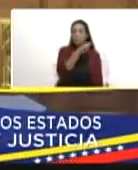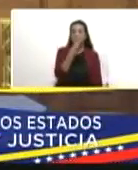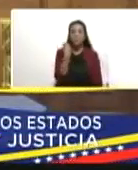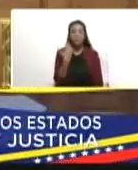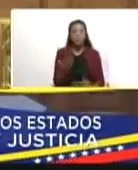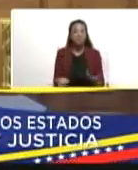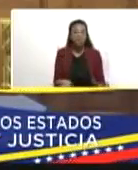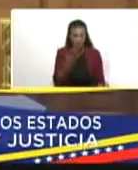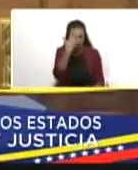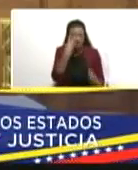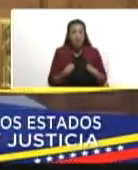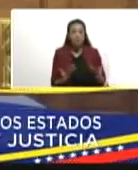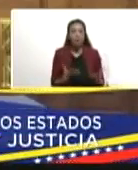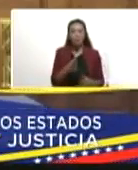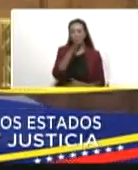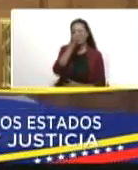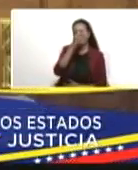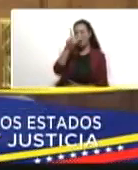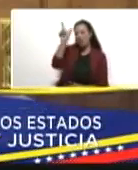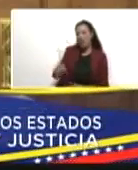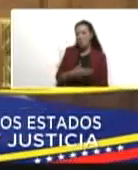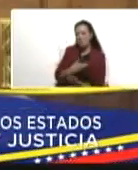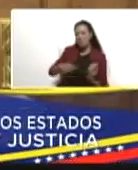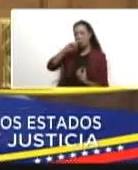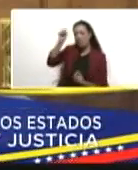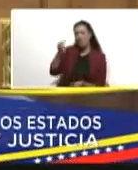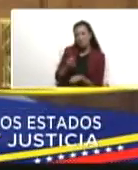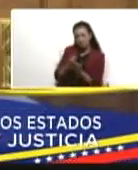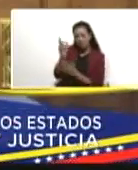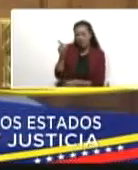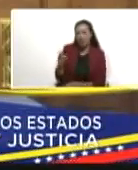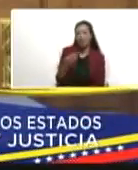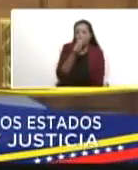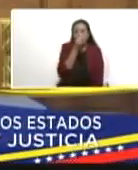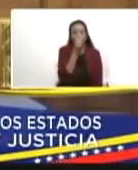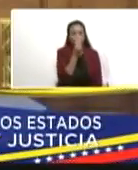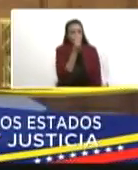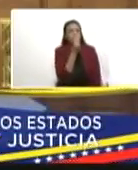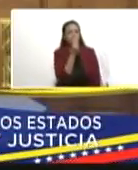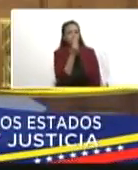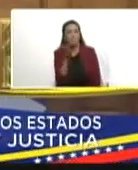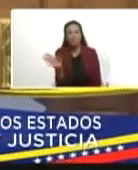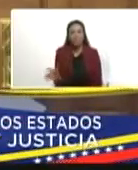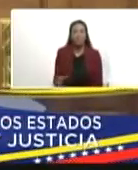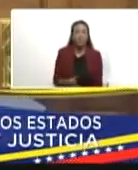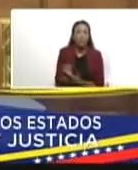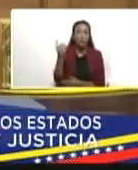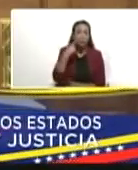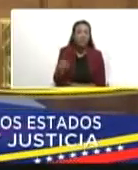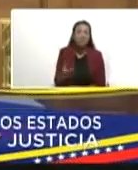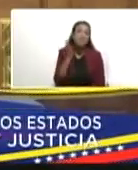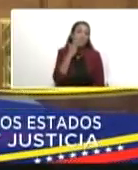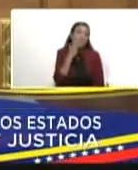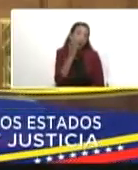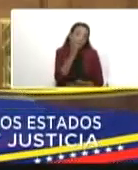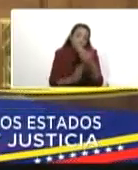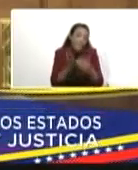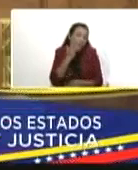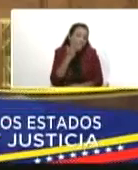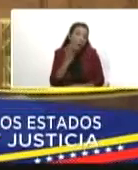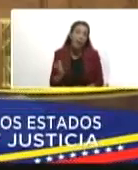mundo se burlan de mí y de mi fe Cuando digo como decía mi mamá Mi querida